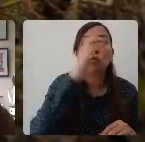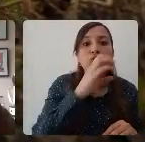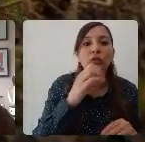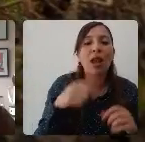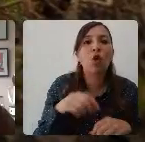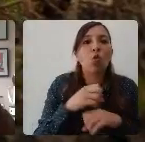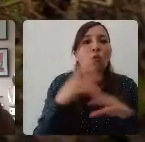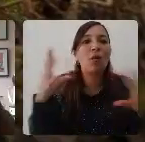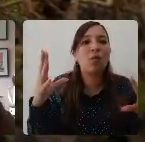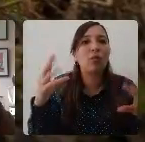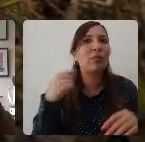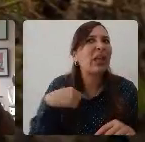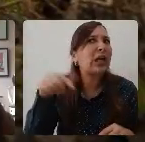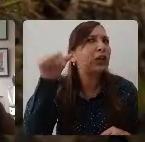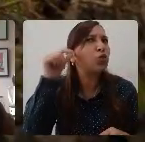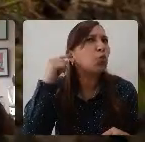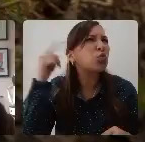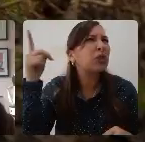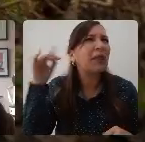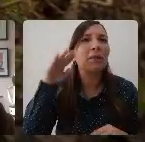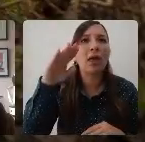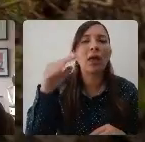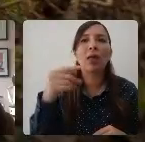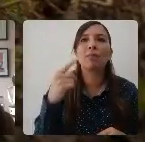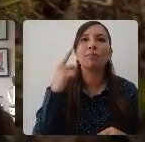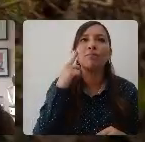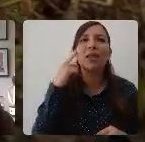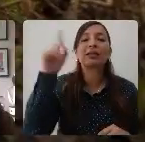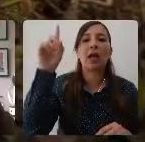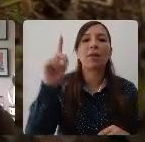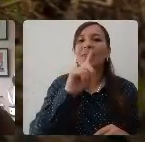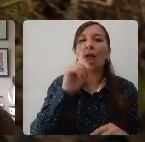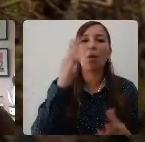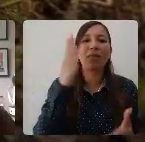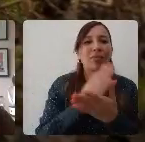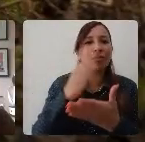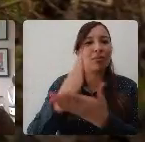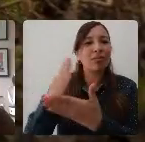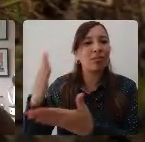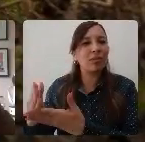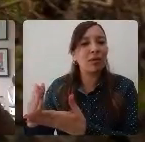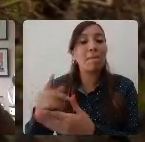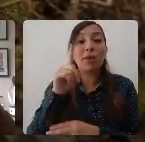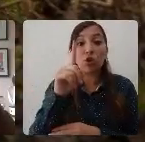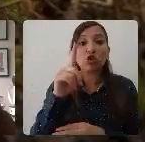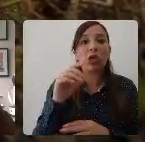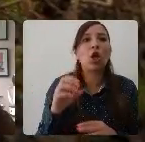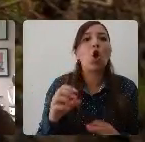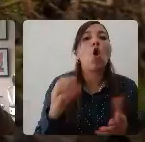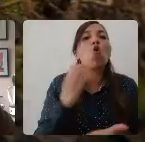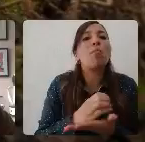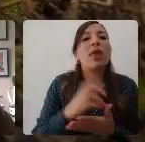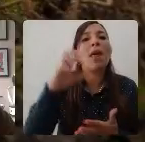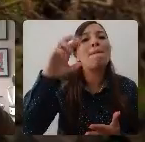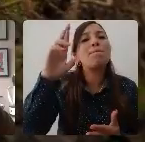que no he escuchado sobre los viajes por un lado escuchado que hay menos restricciones pero si el cumplimiento de protocolos está viendo que hay